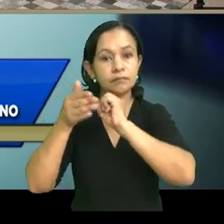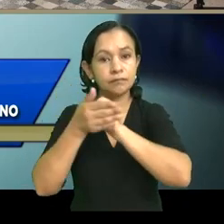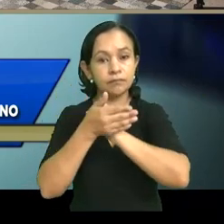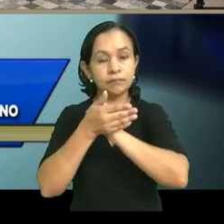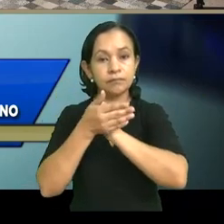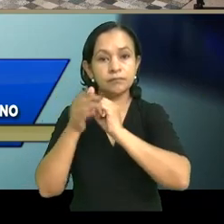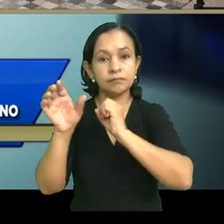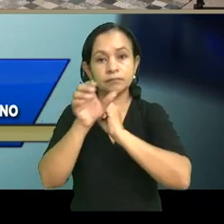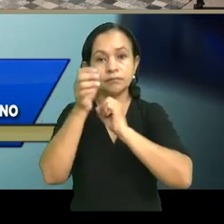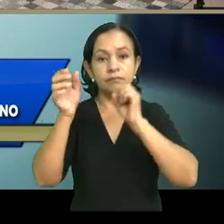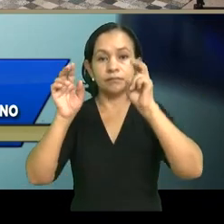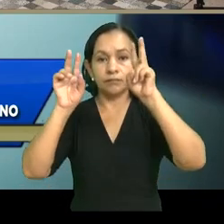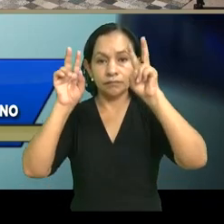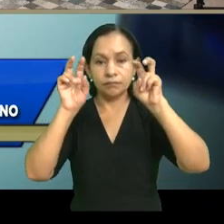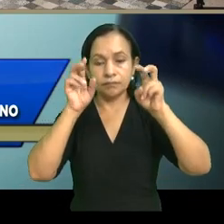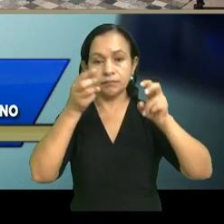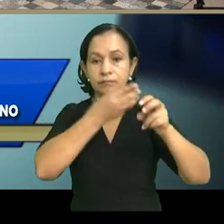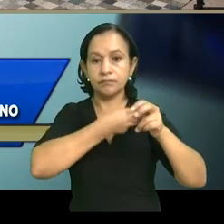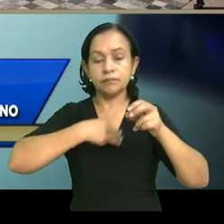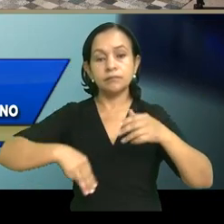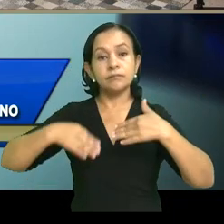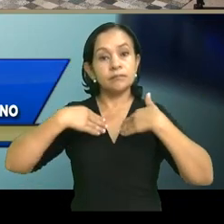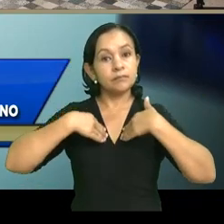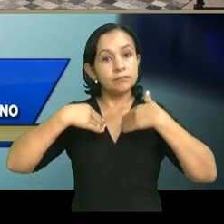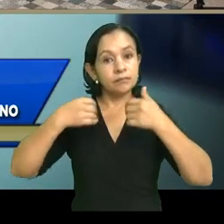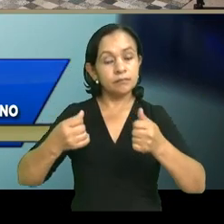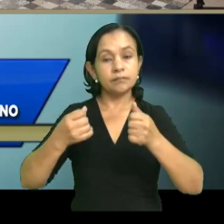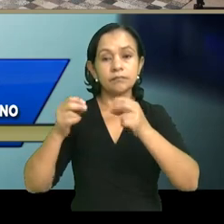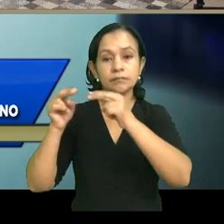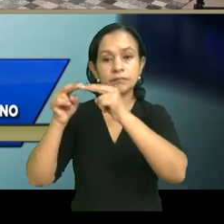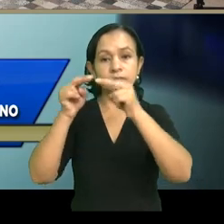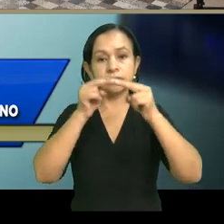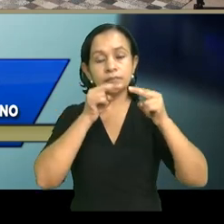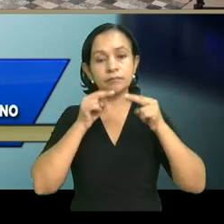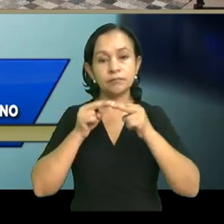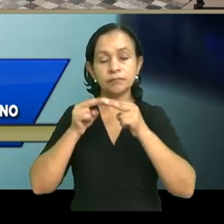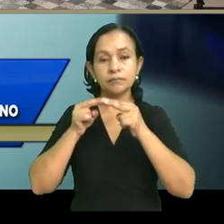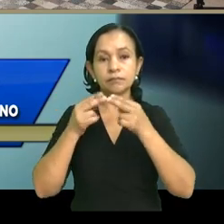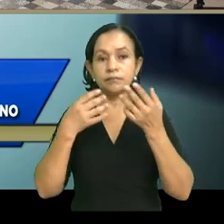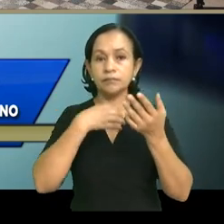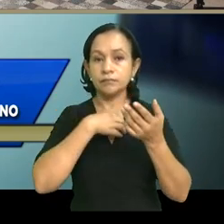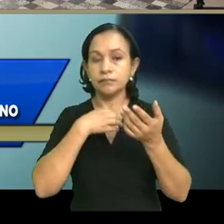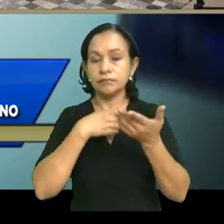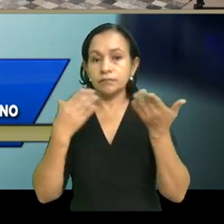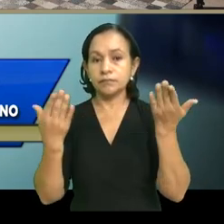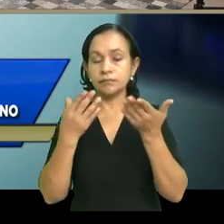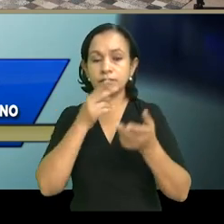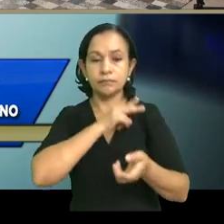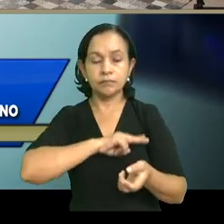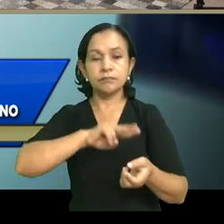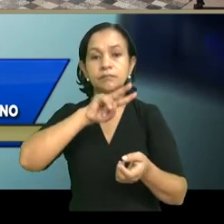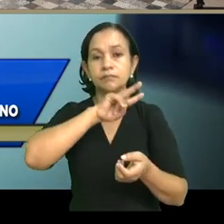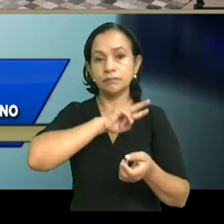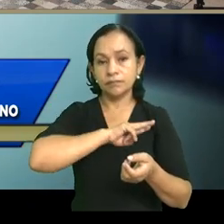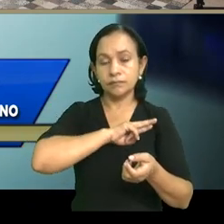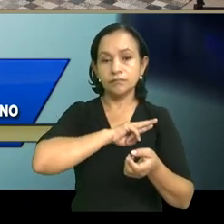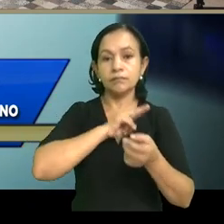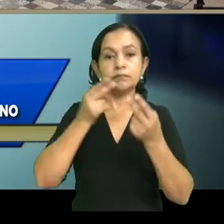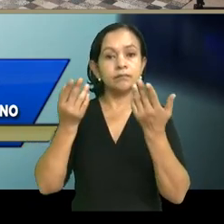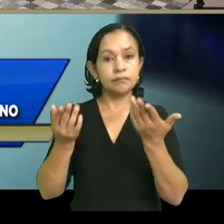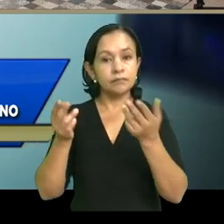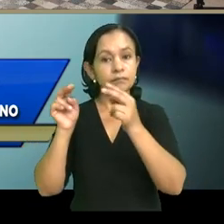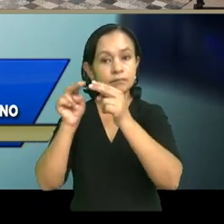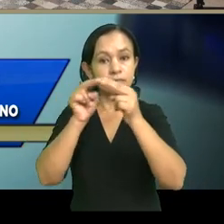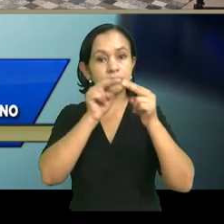momentos, en otros aspectos también con el Ministerio de Salud, articulados, ¿no?, dentro de esa dinámica de fomento de valores, convivencia